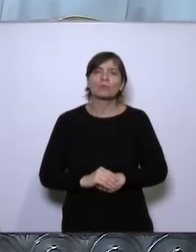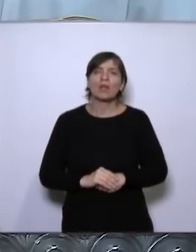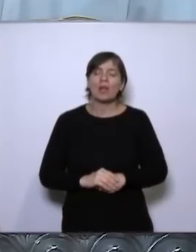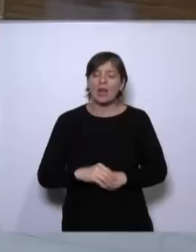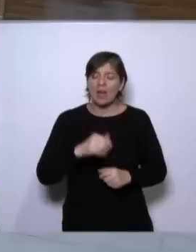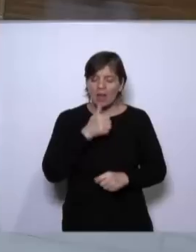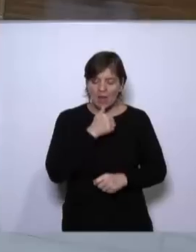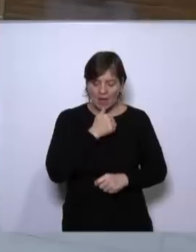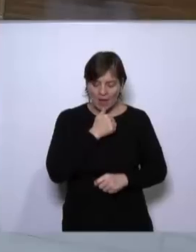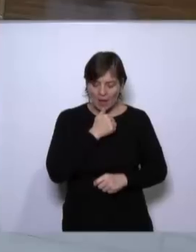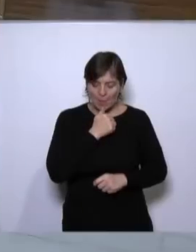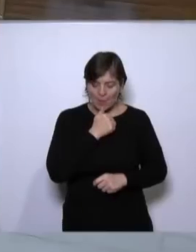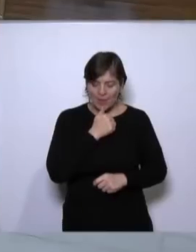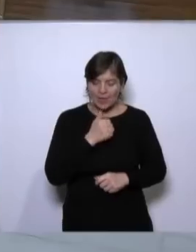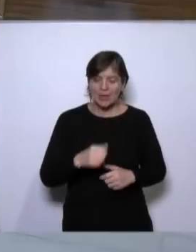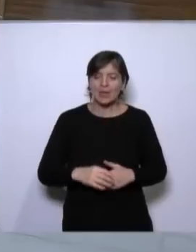siglos.